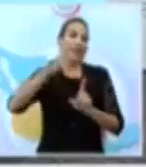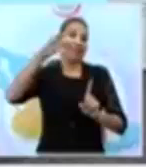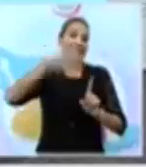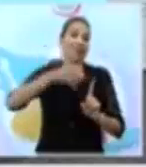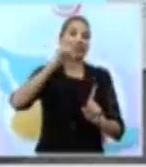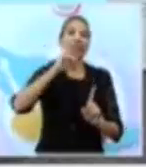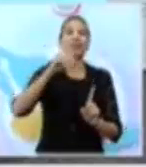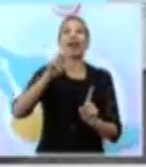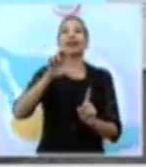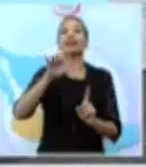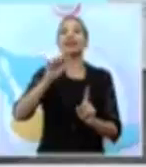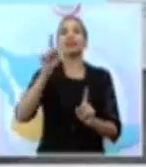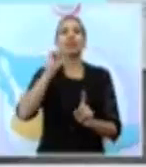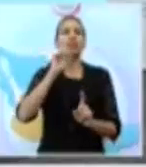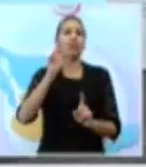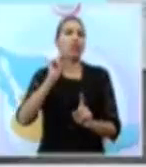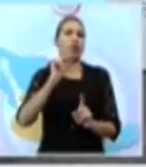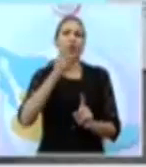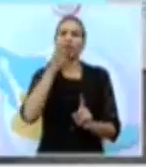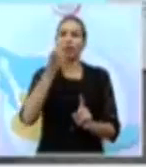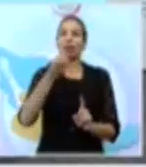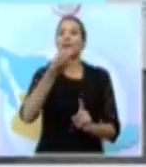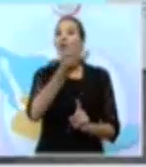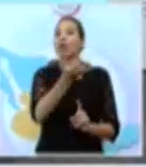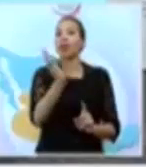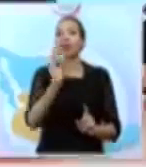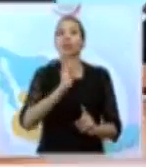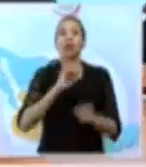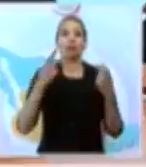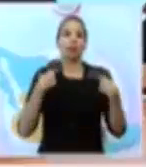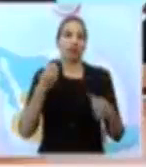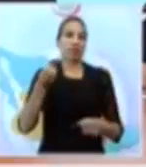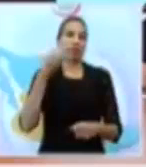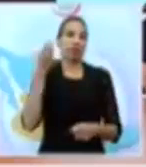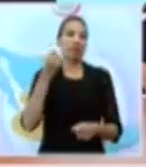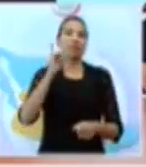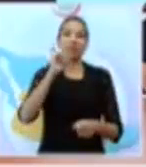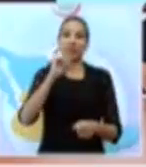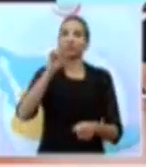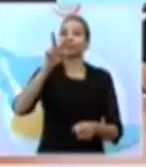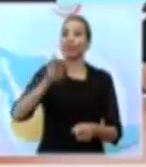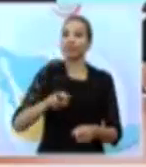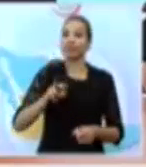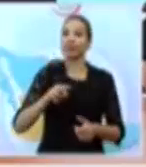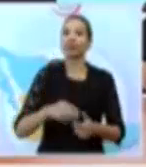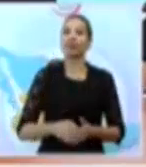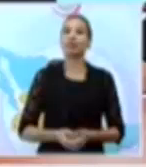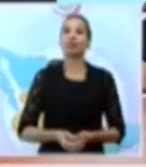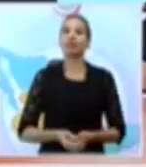¿sí? A ella no le va a tocar, pero a los demás ponentes sí.